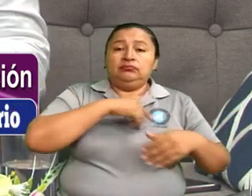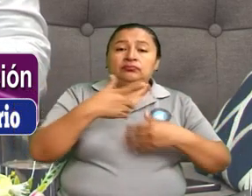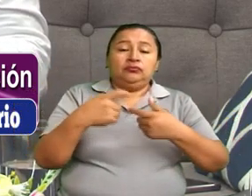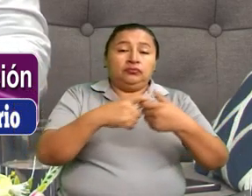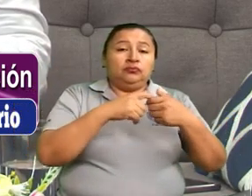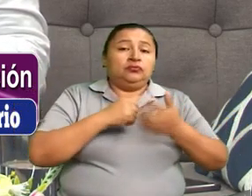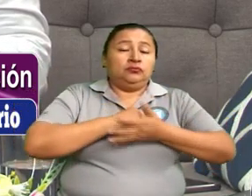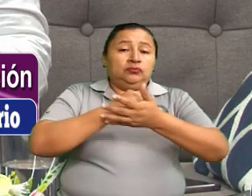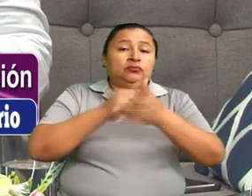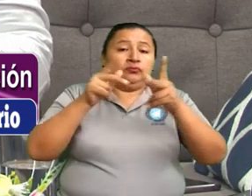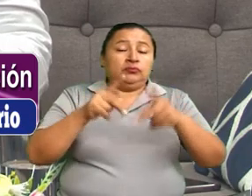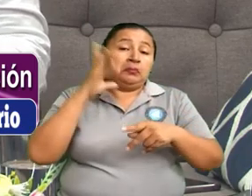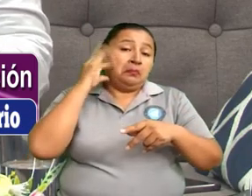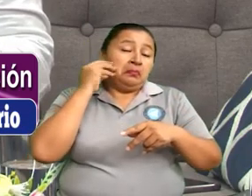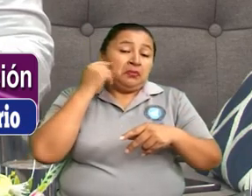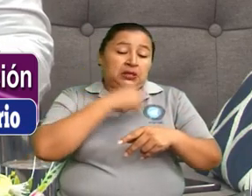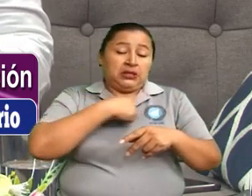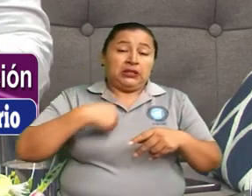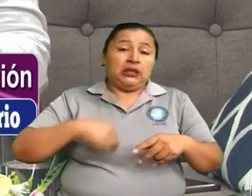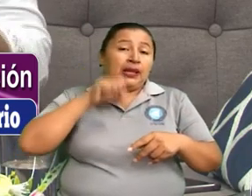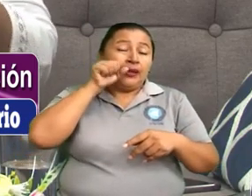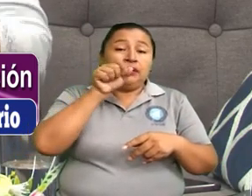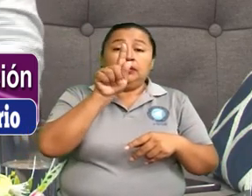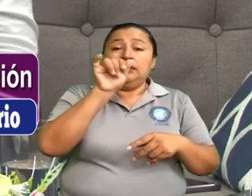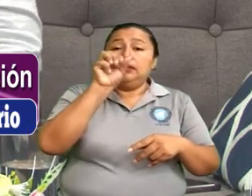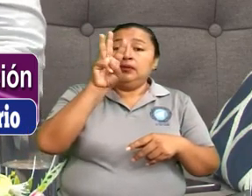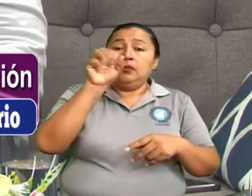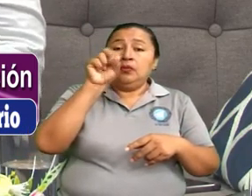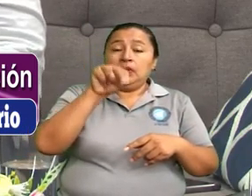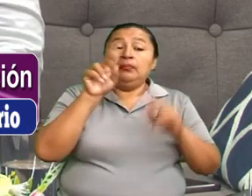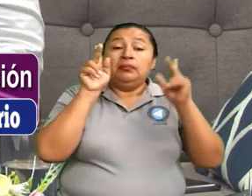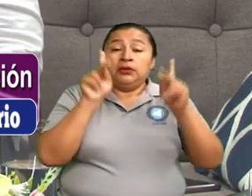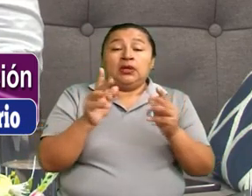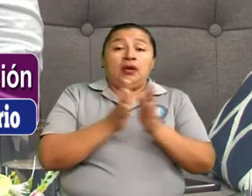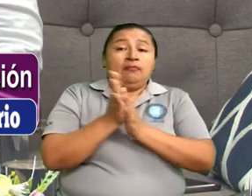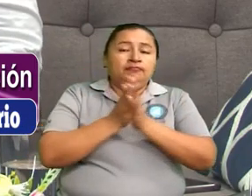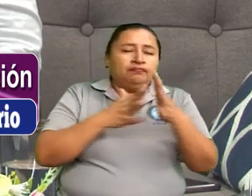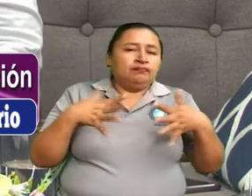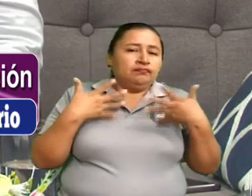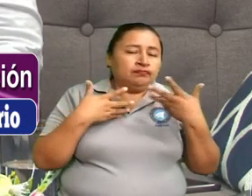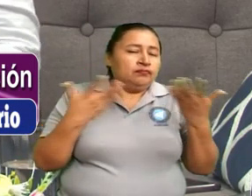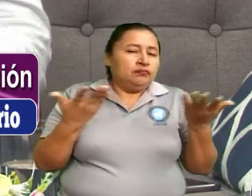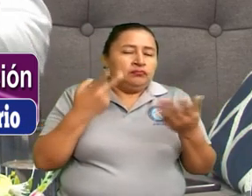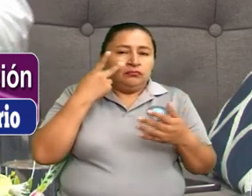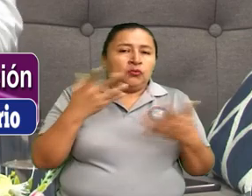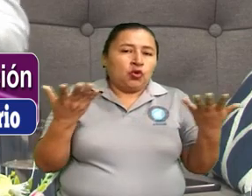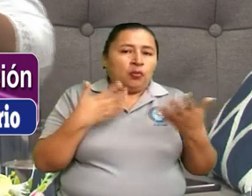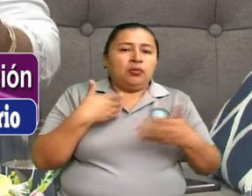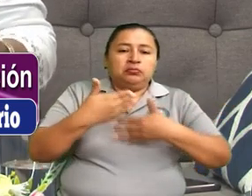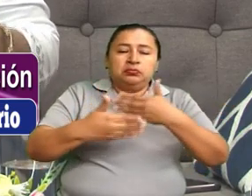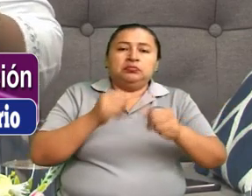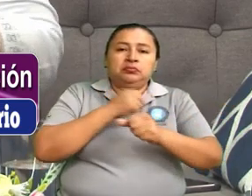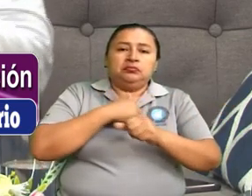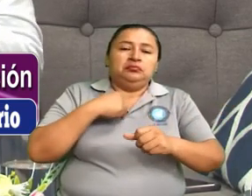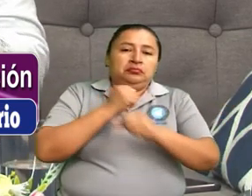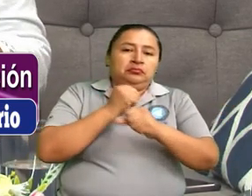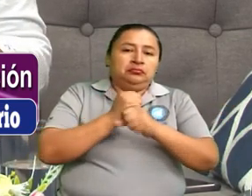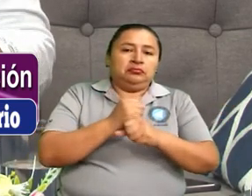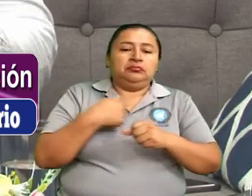cooperación de expertos de Taiwán y que la familia lo han recibido con mucho entusiasmo. Vemos cómo se disponen a hacer